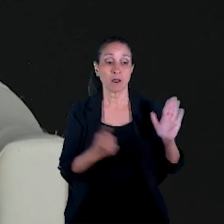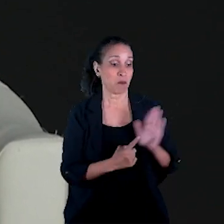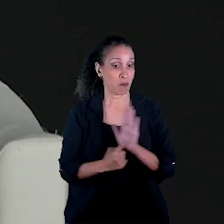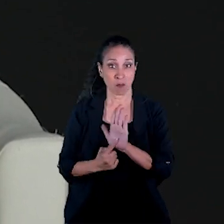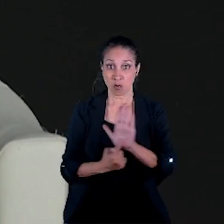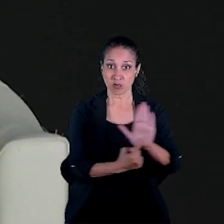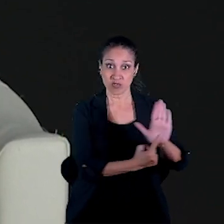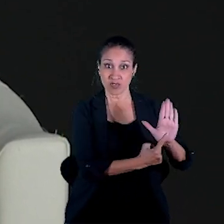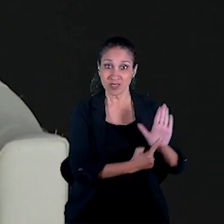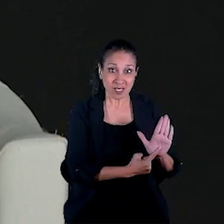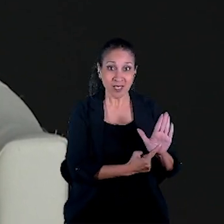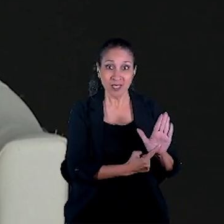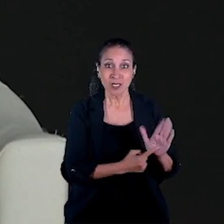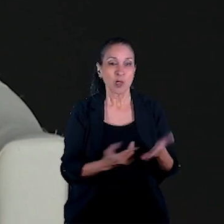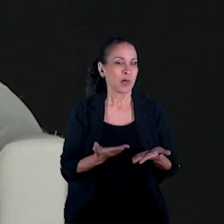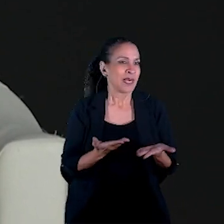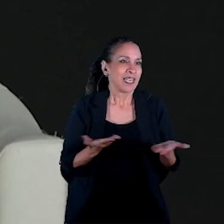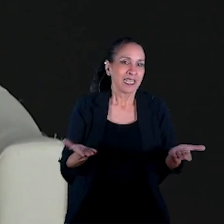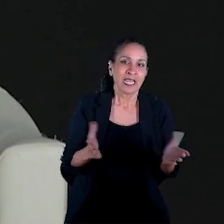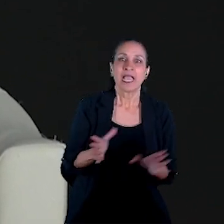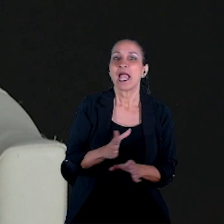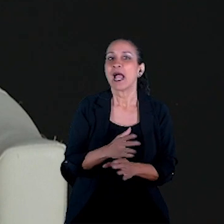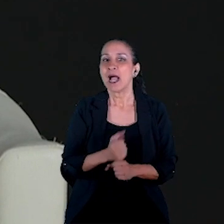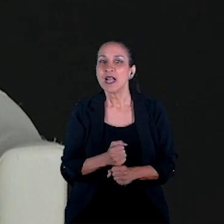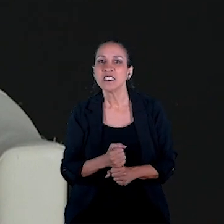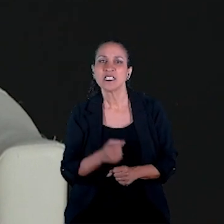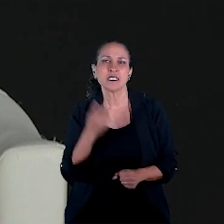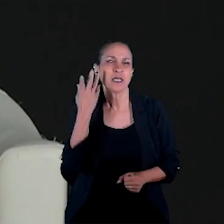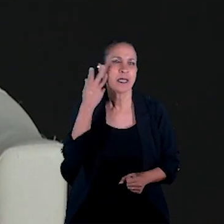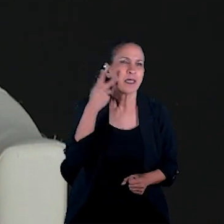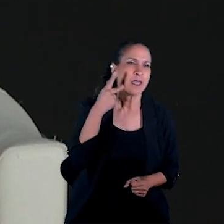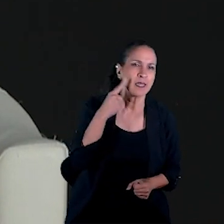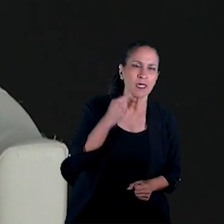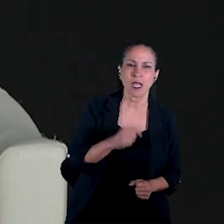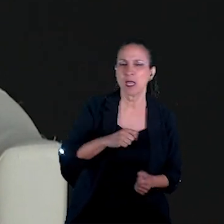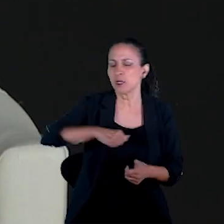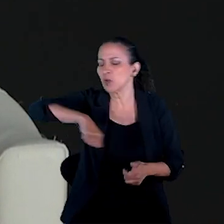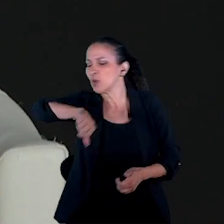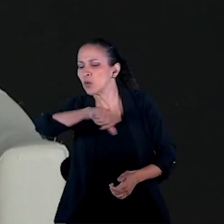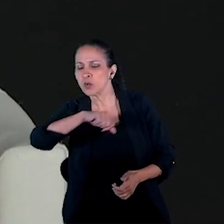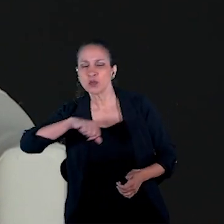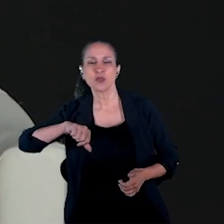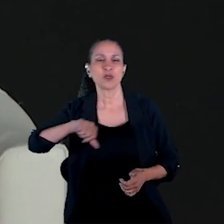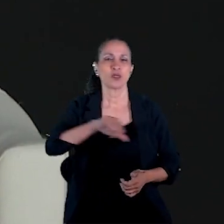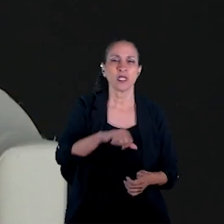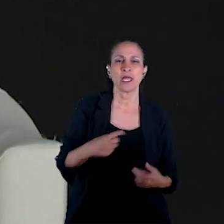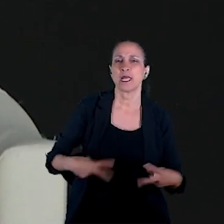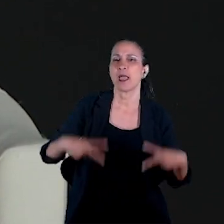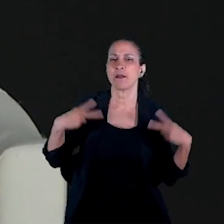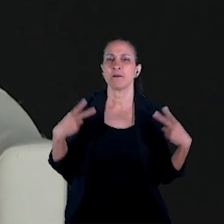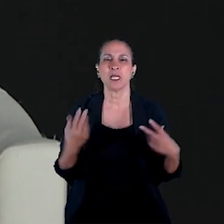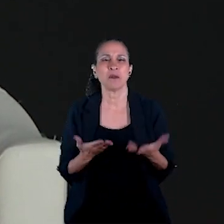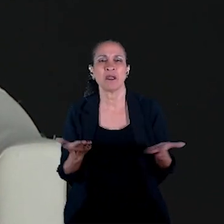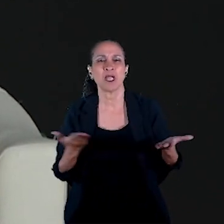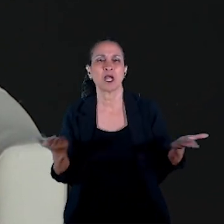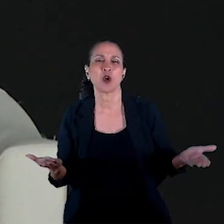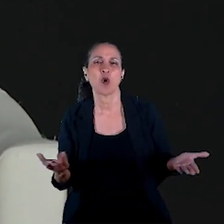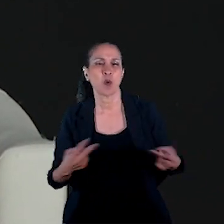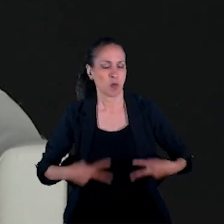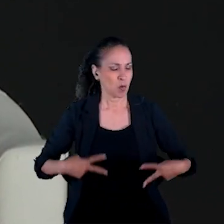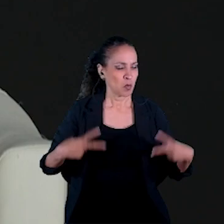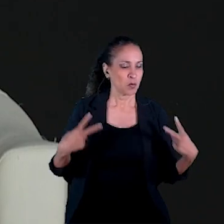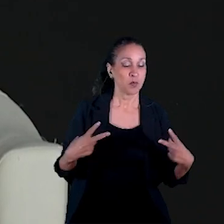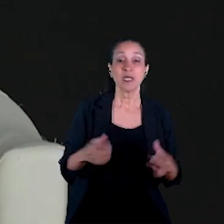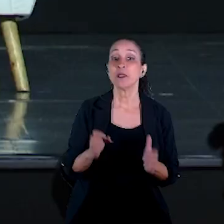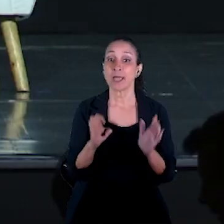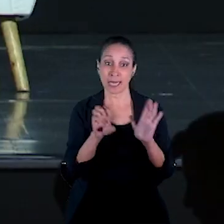su cotidianidad Cómo Ellos viven có cocinan qué plantan cómo lo plantan ejemplo de los en